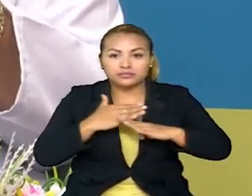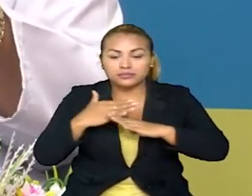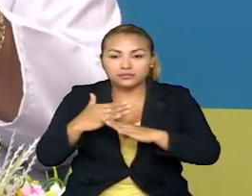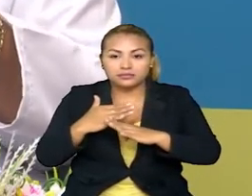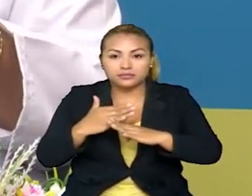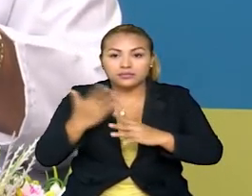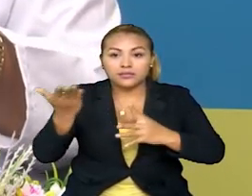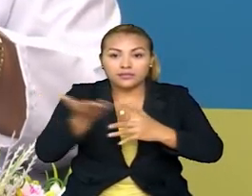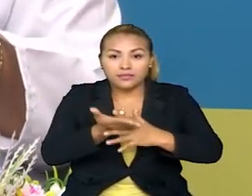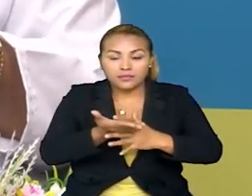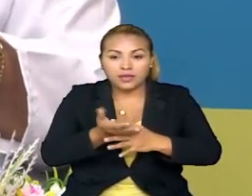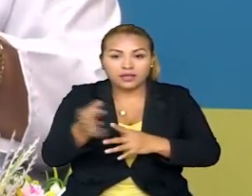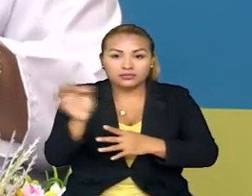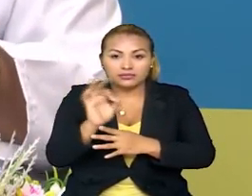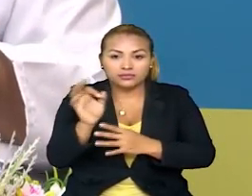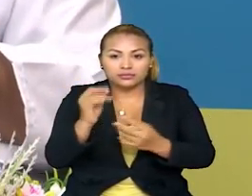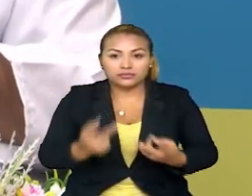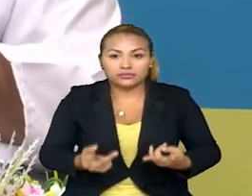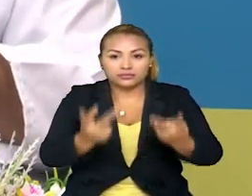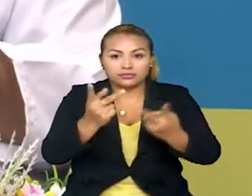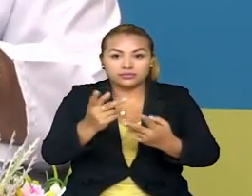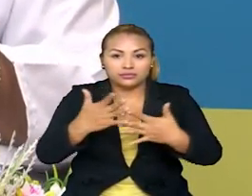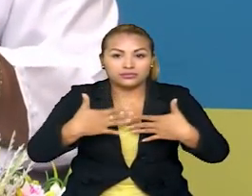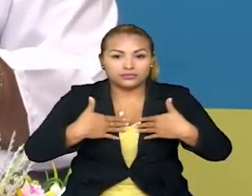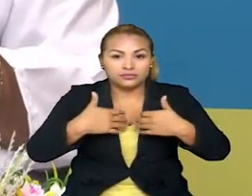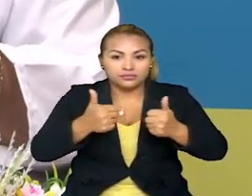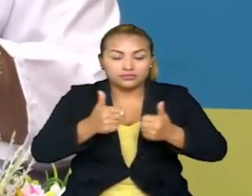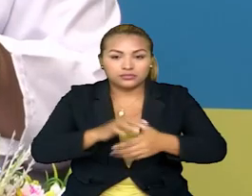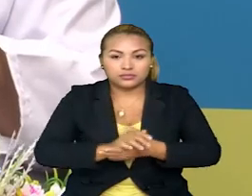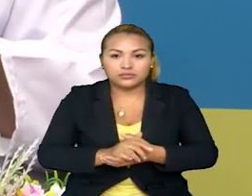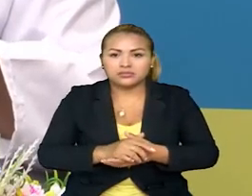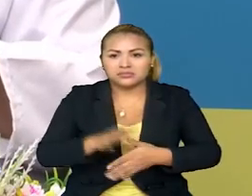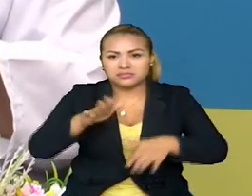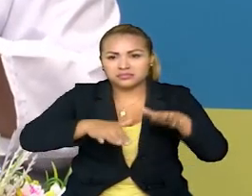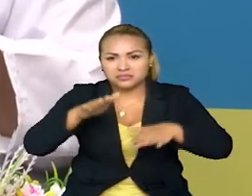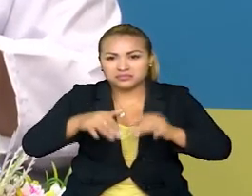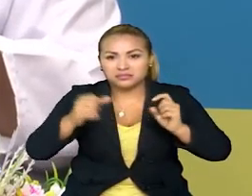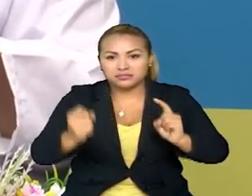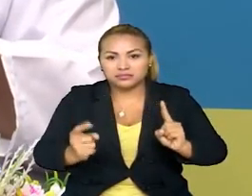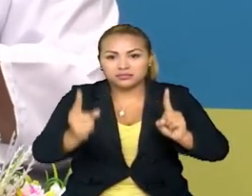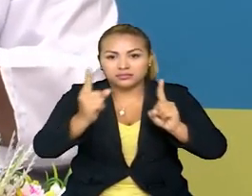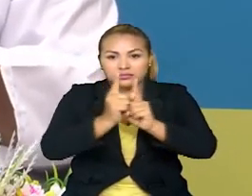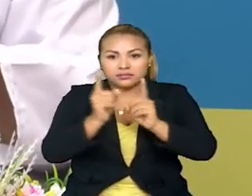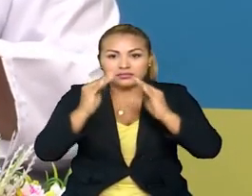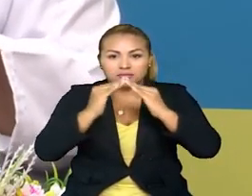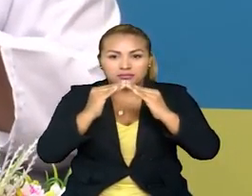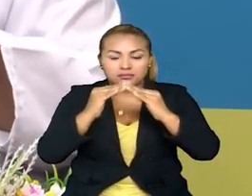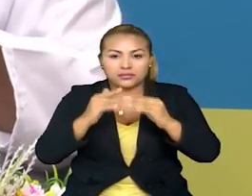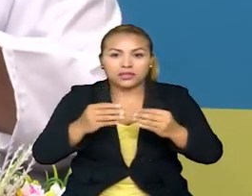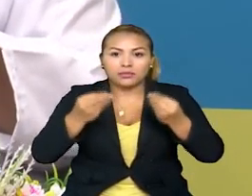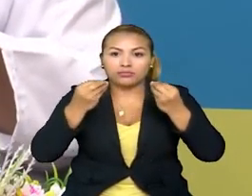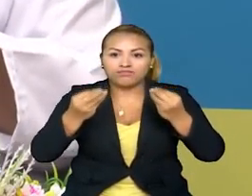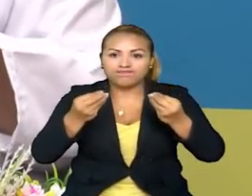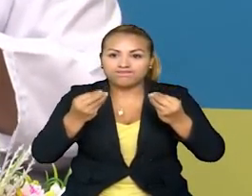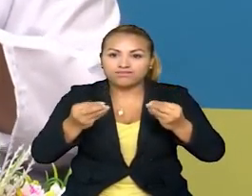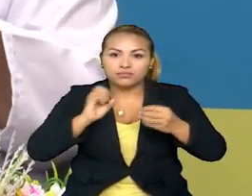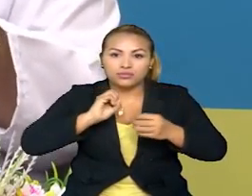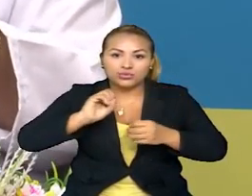parte del estilo de vida saludable hemos encontrado viviendas donde hemos sacado un camión de basura